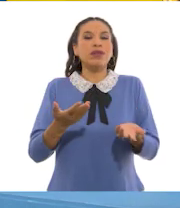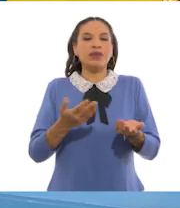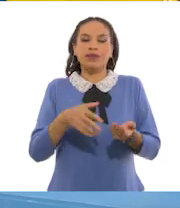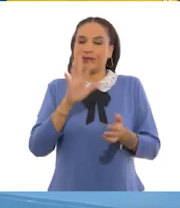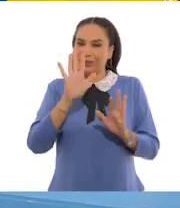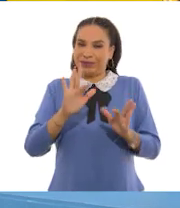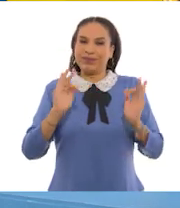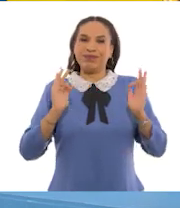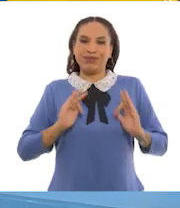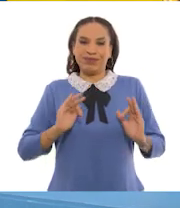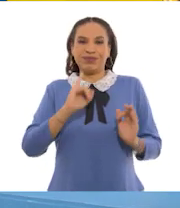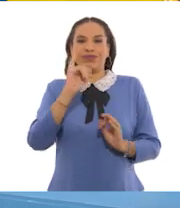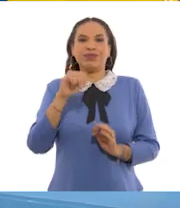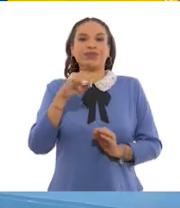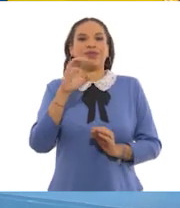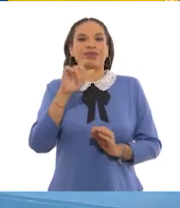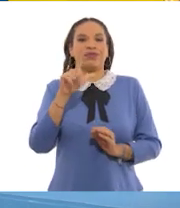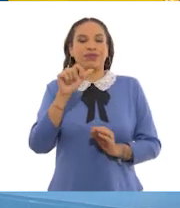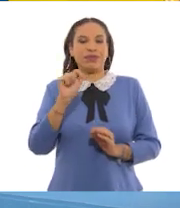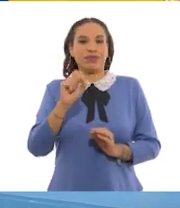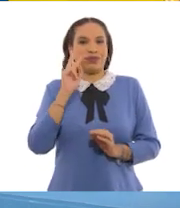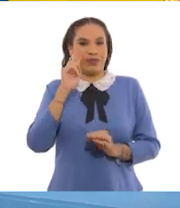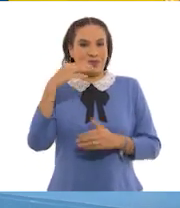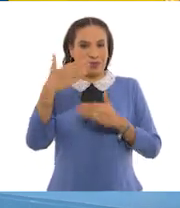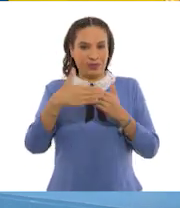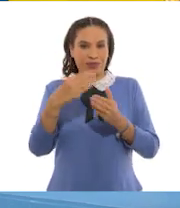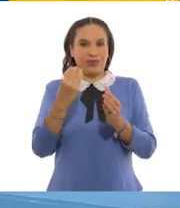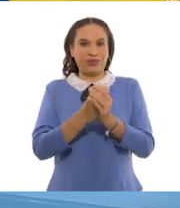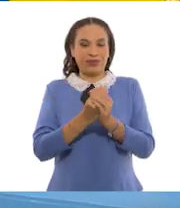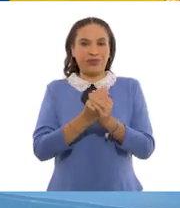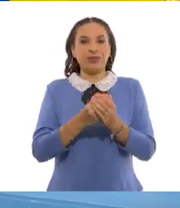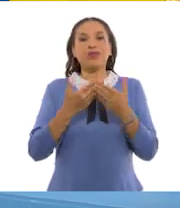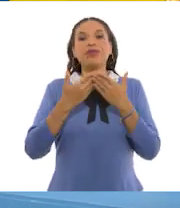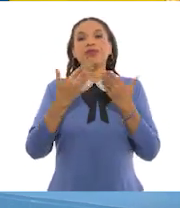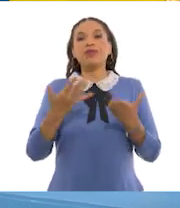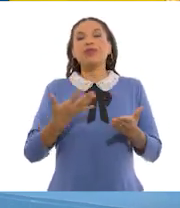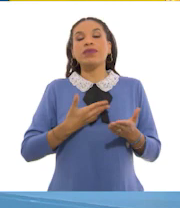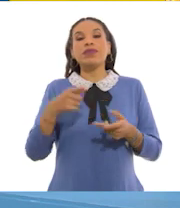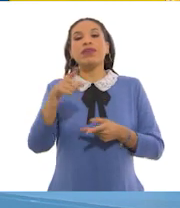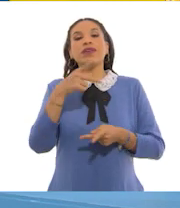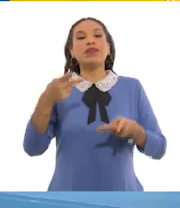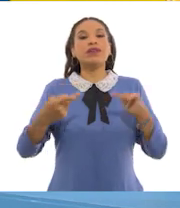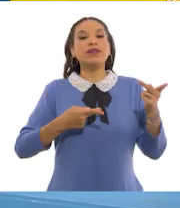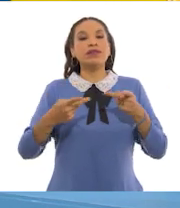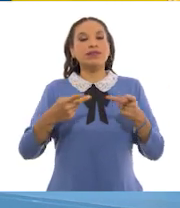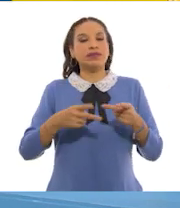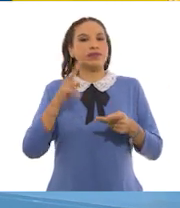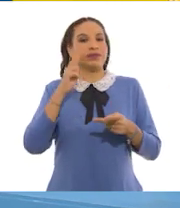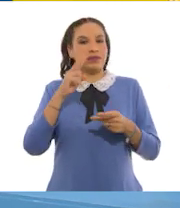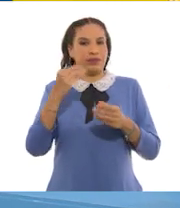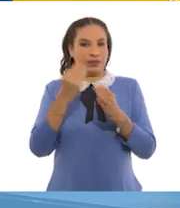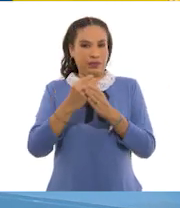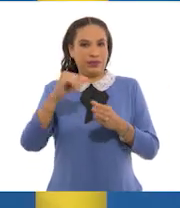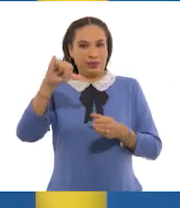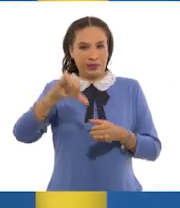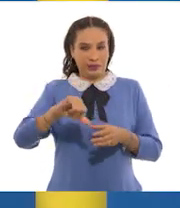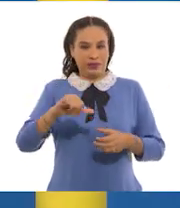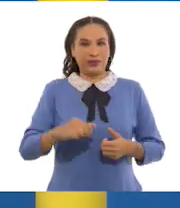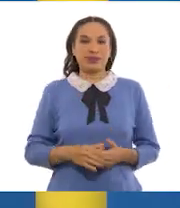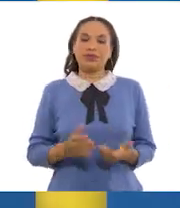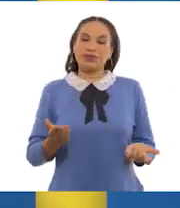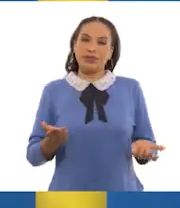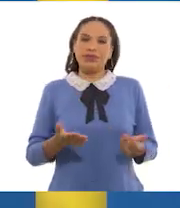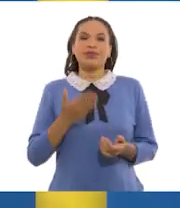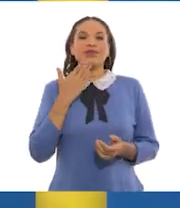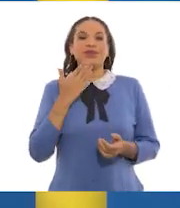comas ansias, Juan Carlos. Eso lo sabremos la siguiente clase. Ahora tenemos que prepararnos con lo que veremos en la clase de hoy.